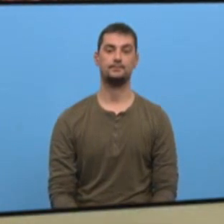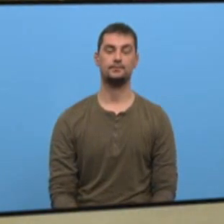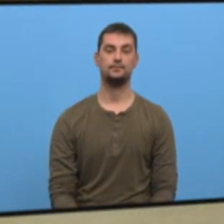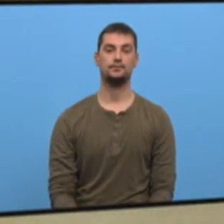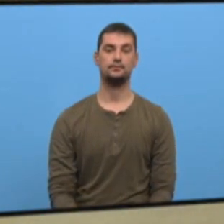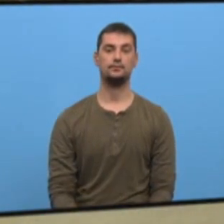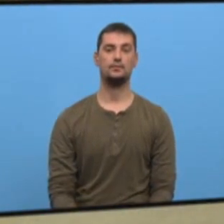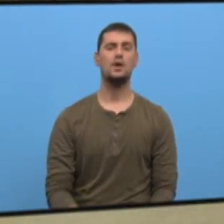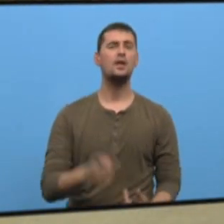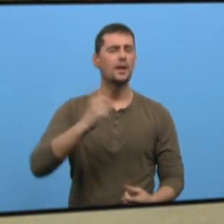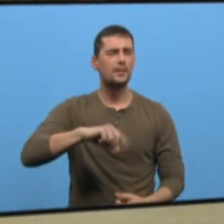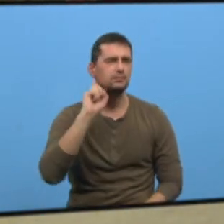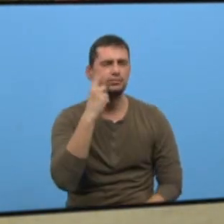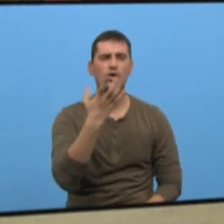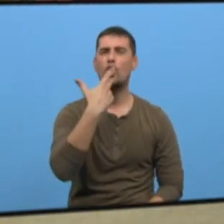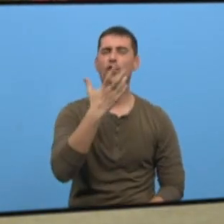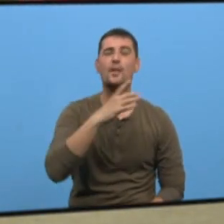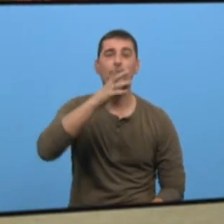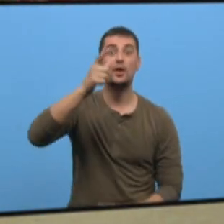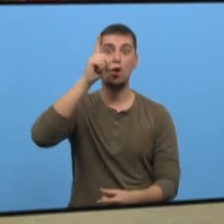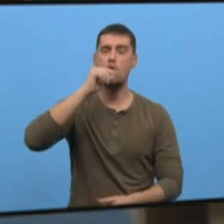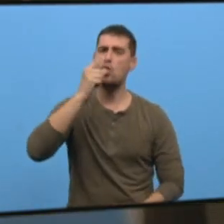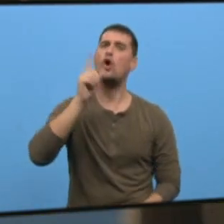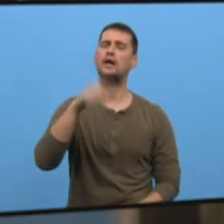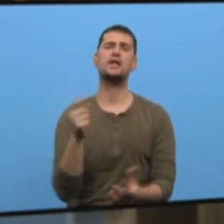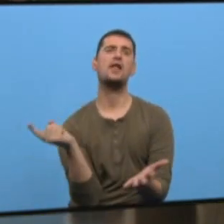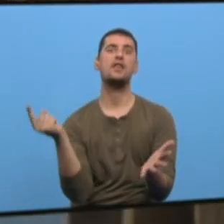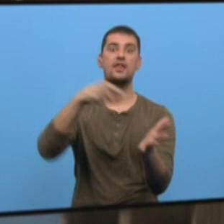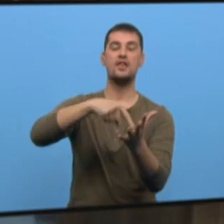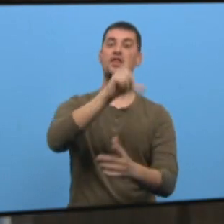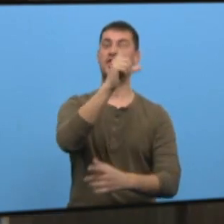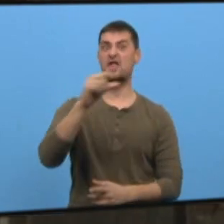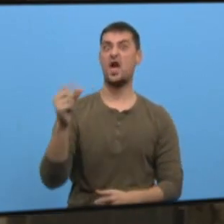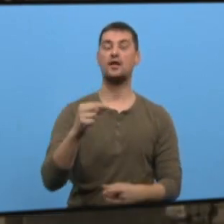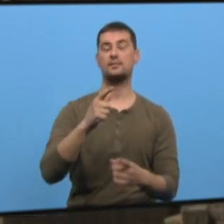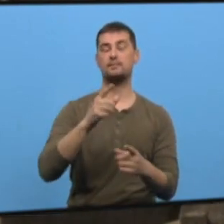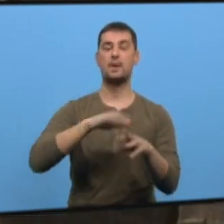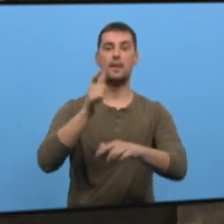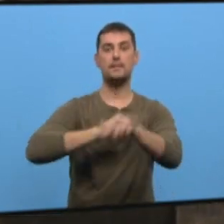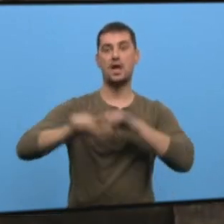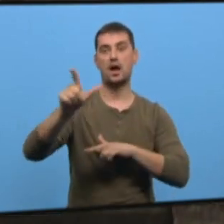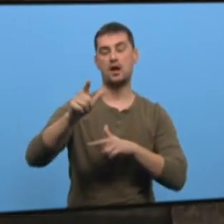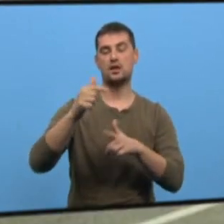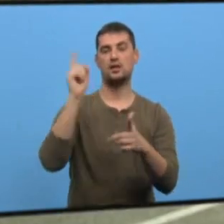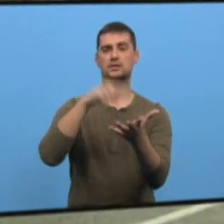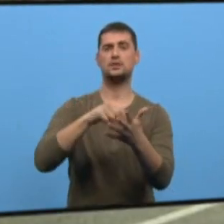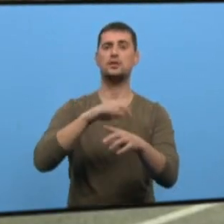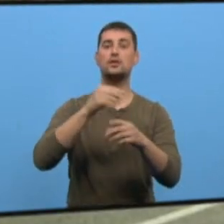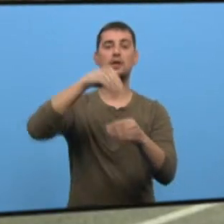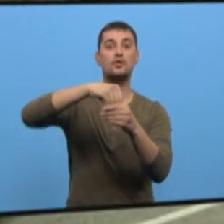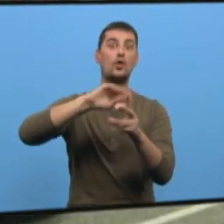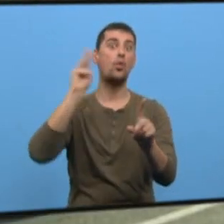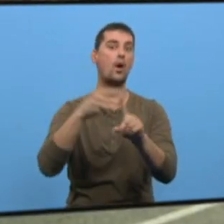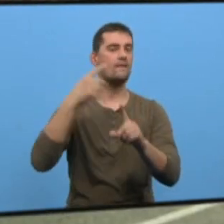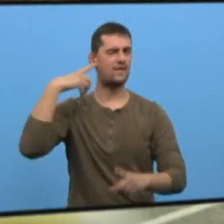deputación descubriremos por Lugo figura entre 100 destinos mundo recomendados para viar esteo una elección usuarios portal de vies